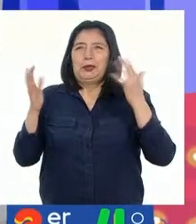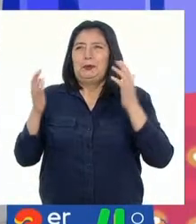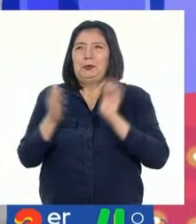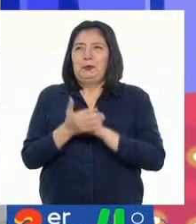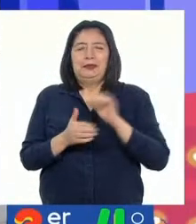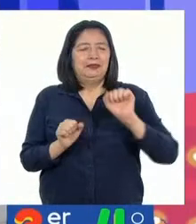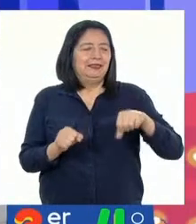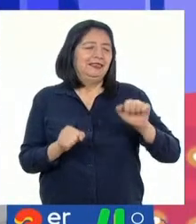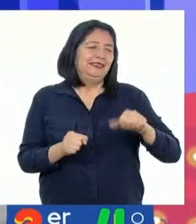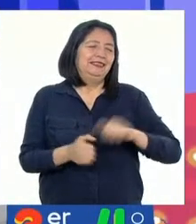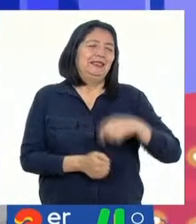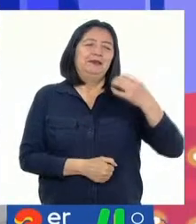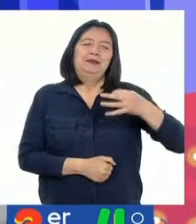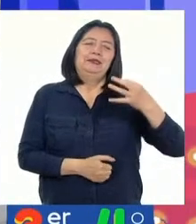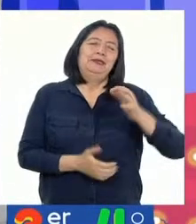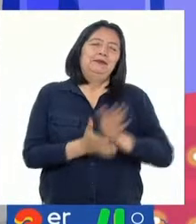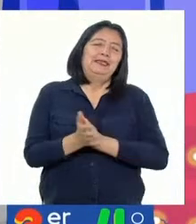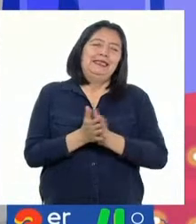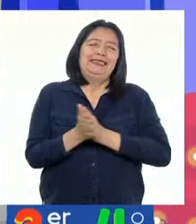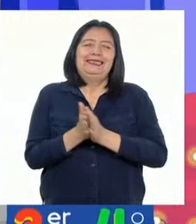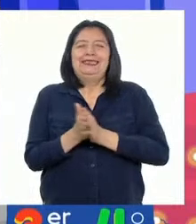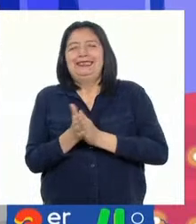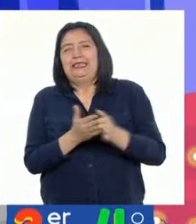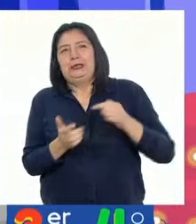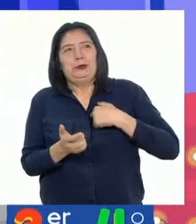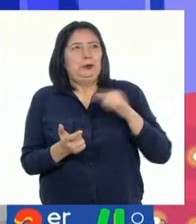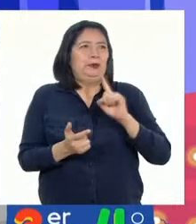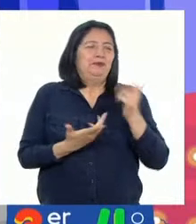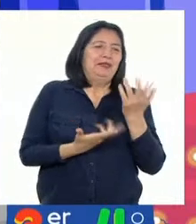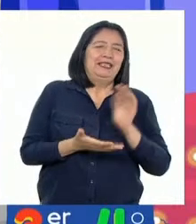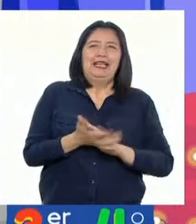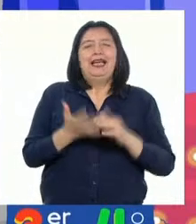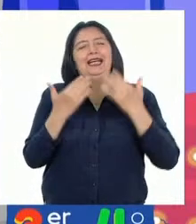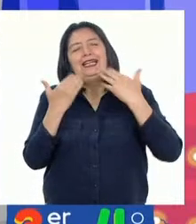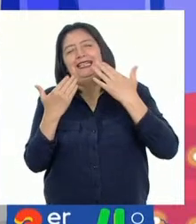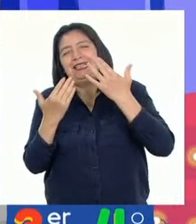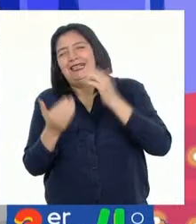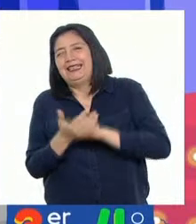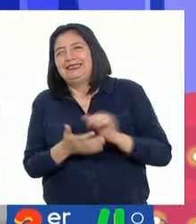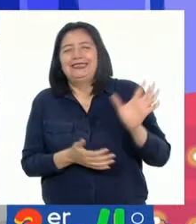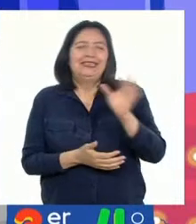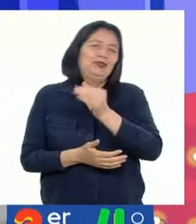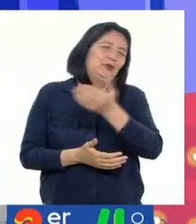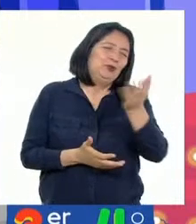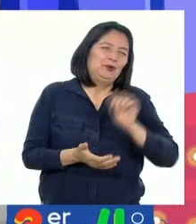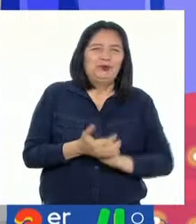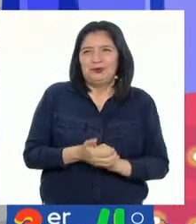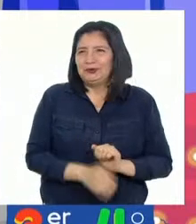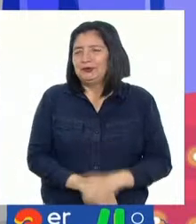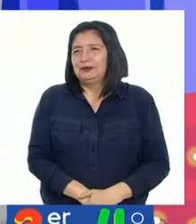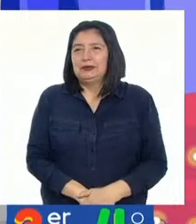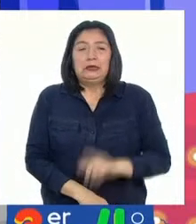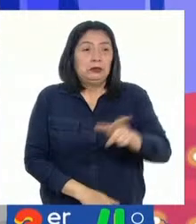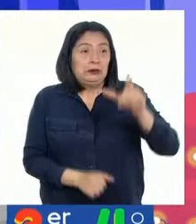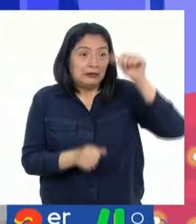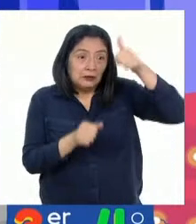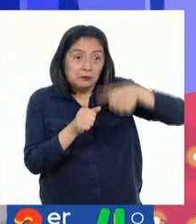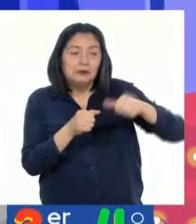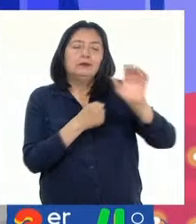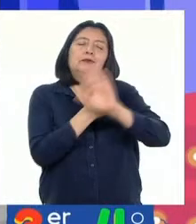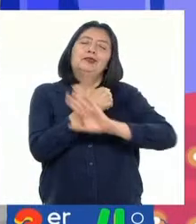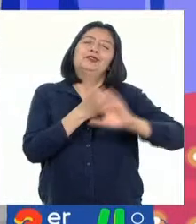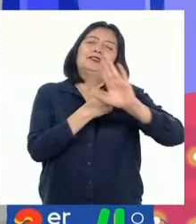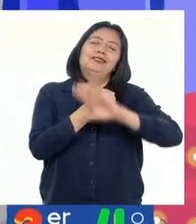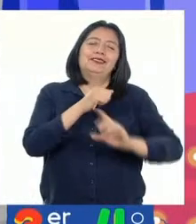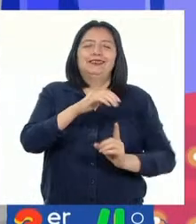¡Wow! Esto ha sido realmente inesperado. Muchas gracias a todas y todos. Recuerden proteger